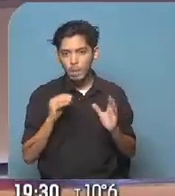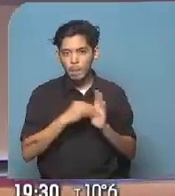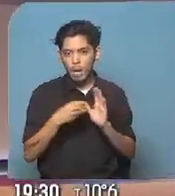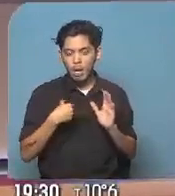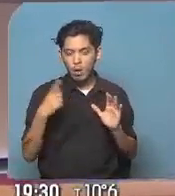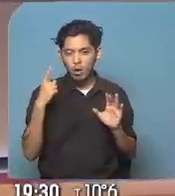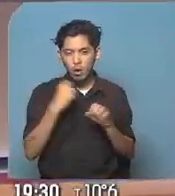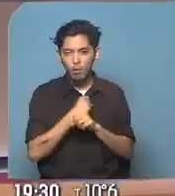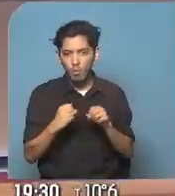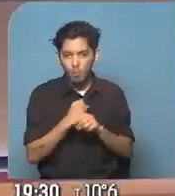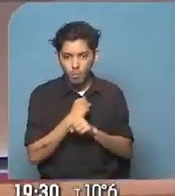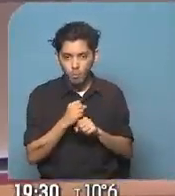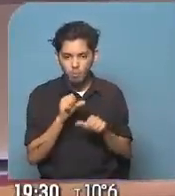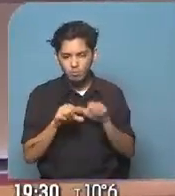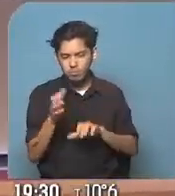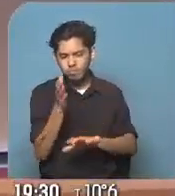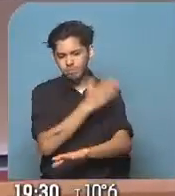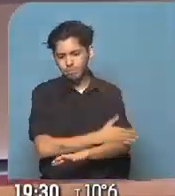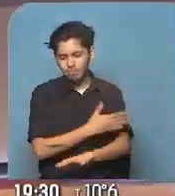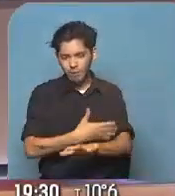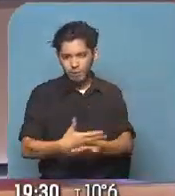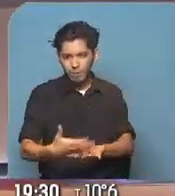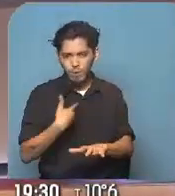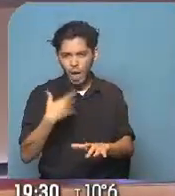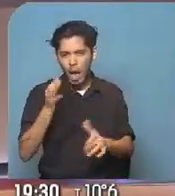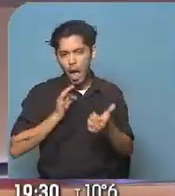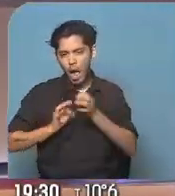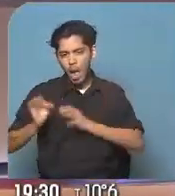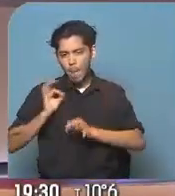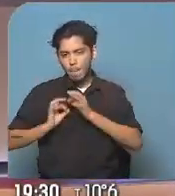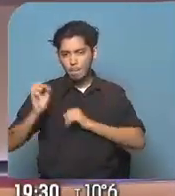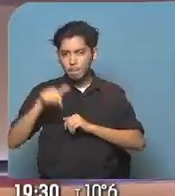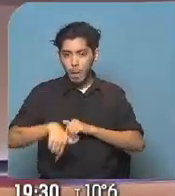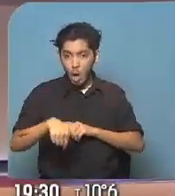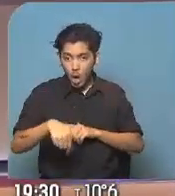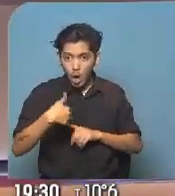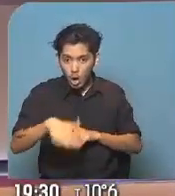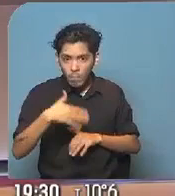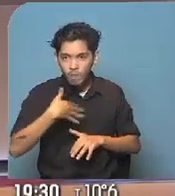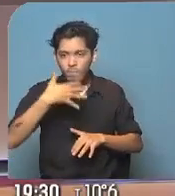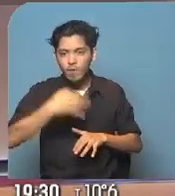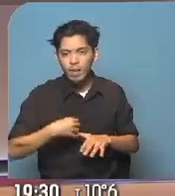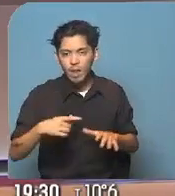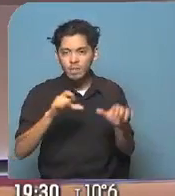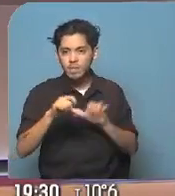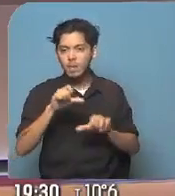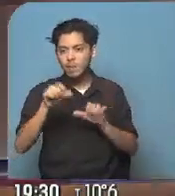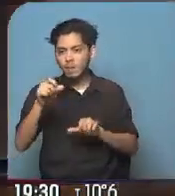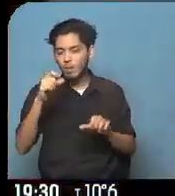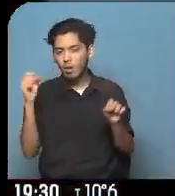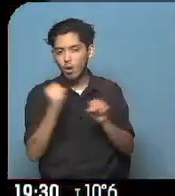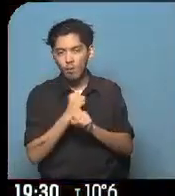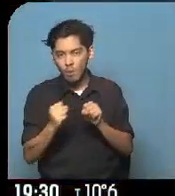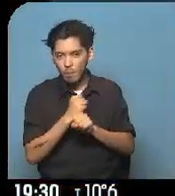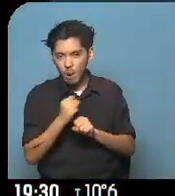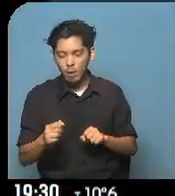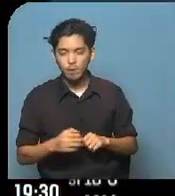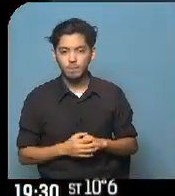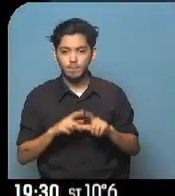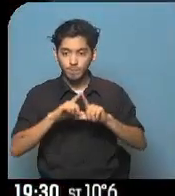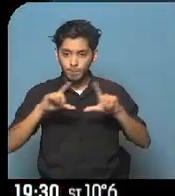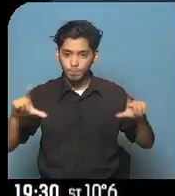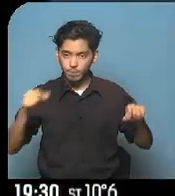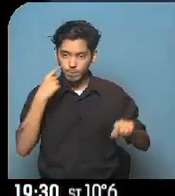cual, la ciencia ficción viene hablando de esto desde hace décadas, pero hoy se anunció oficialmente por parte de científicos. We are here